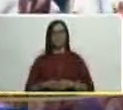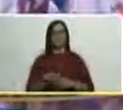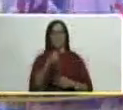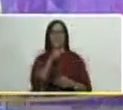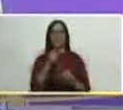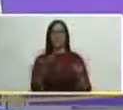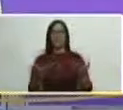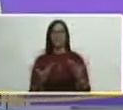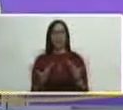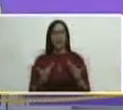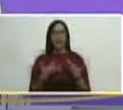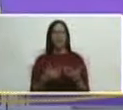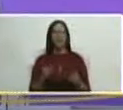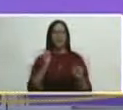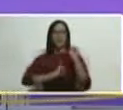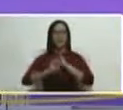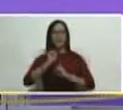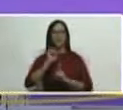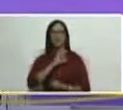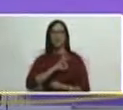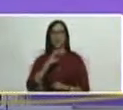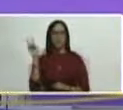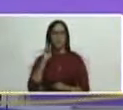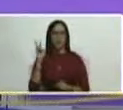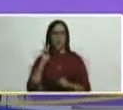venezolana socialista